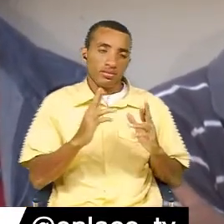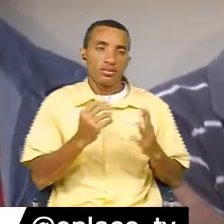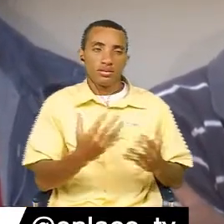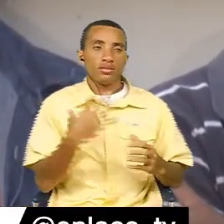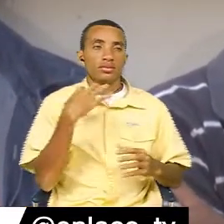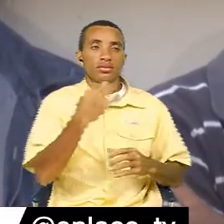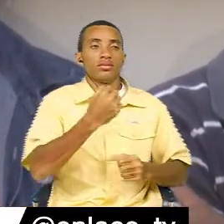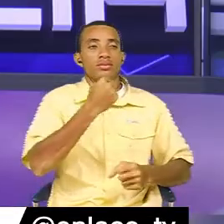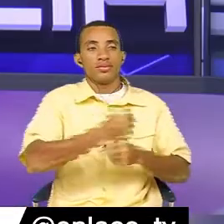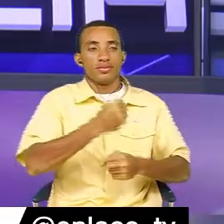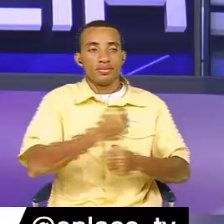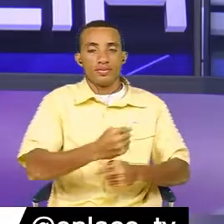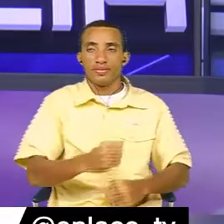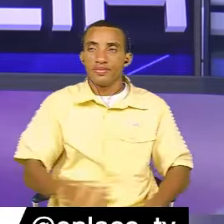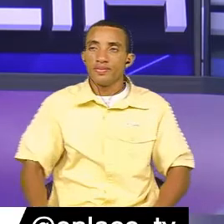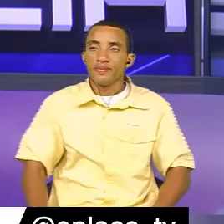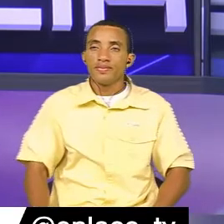empleo.